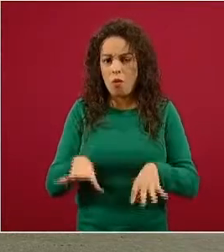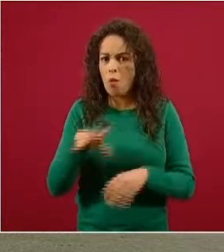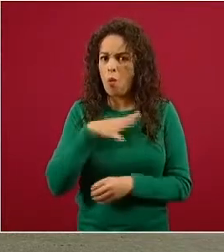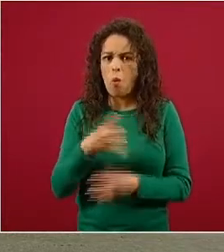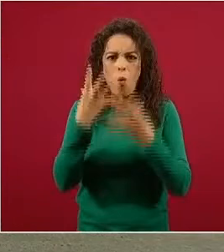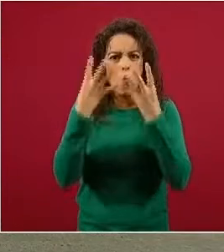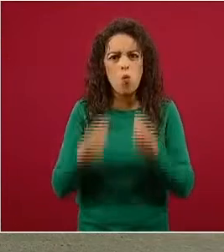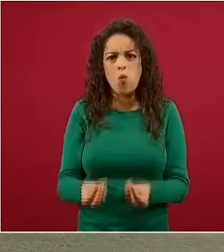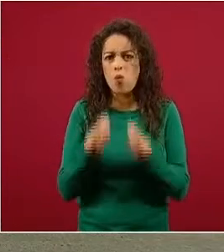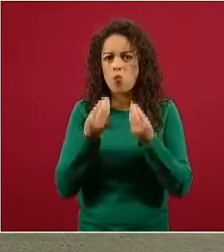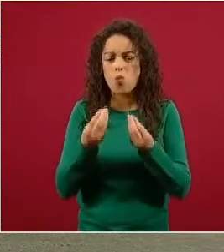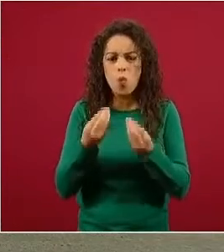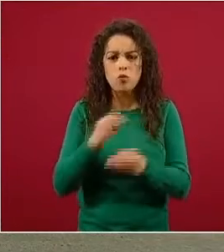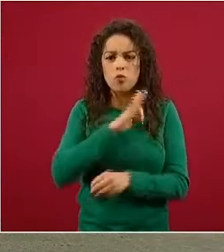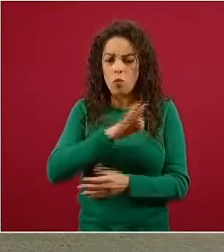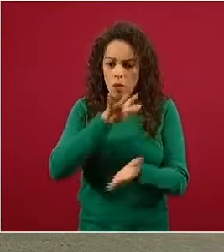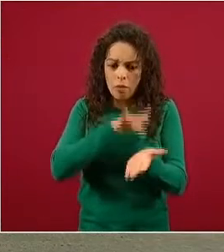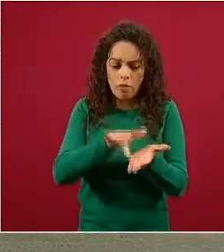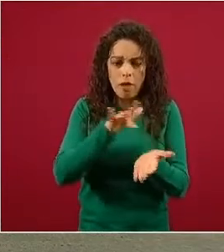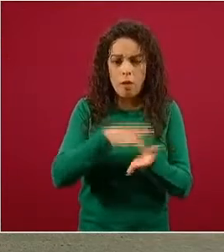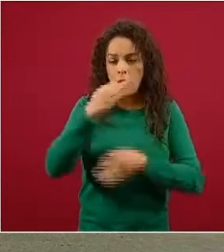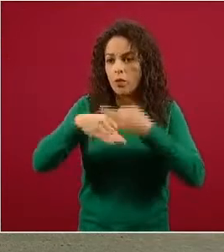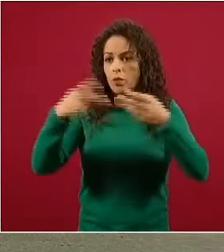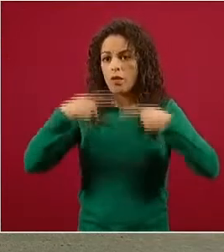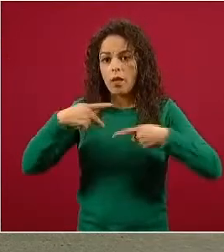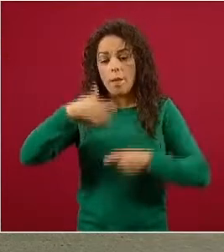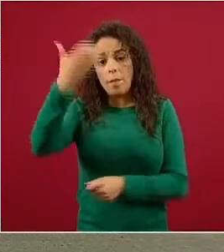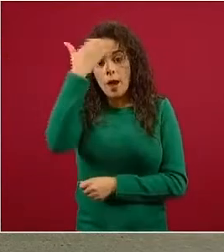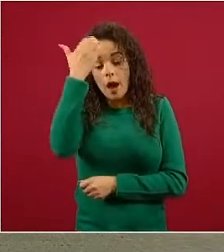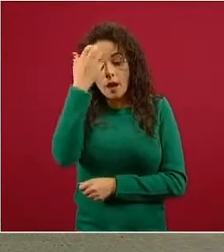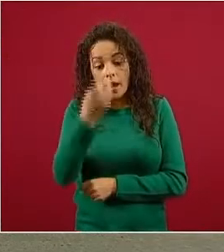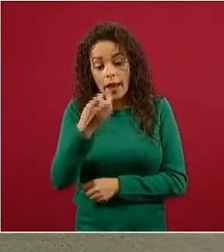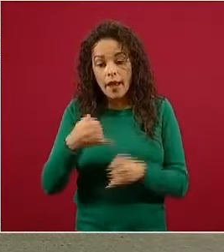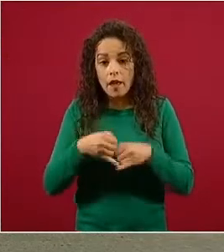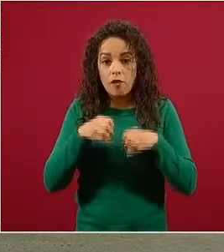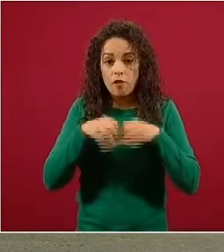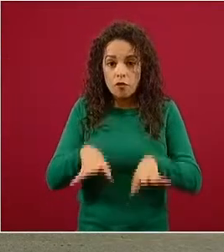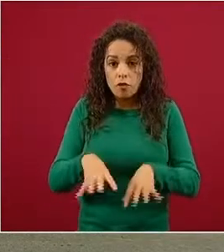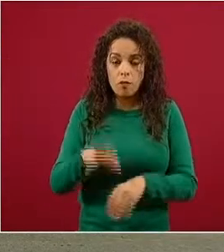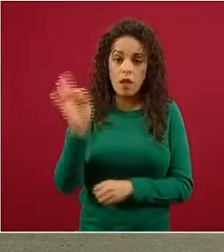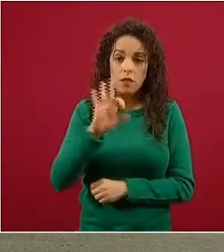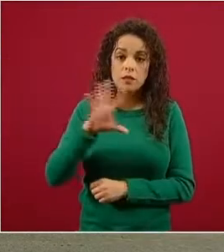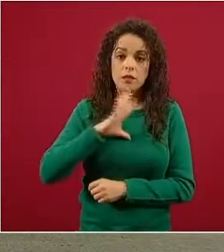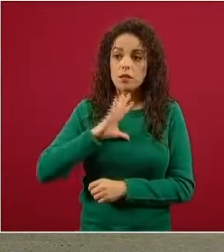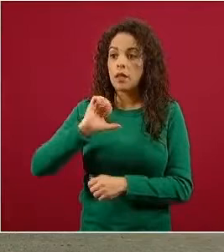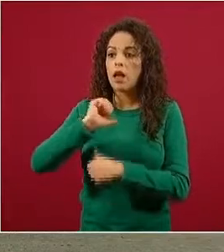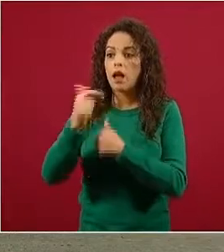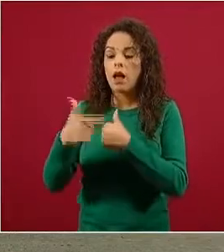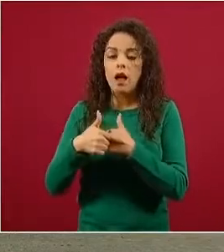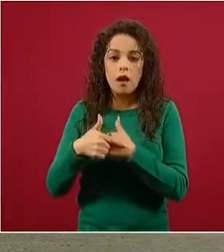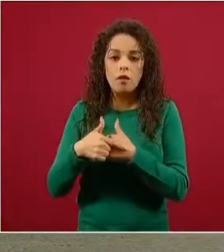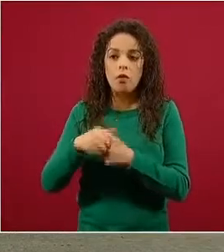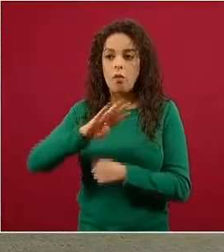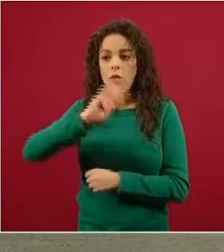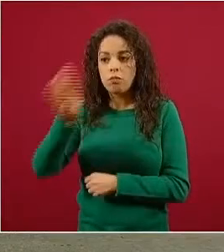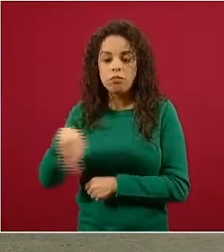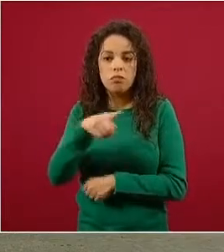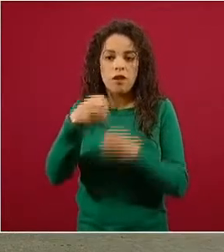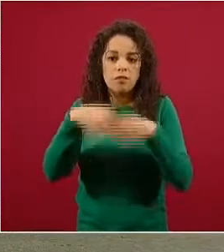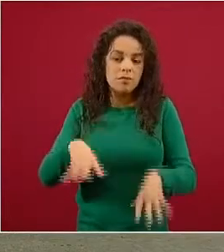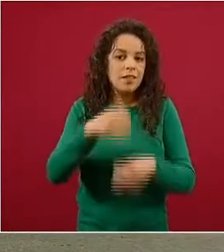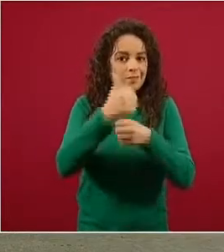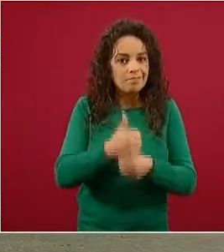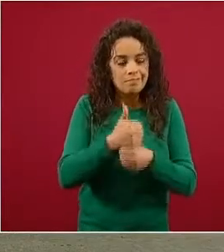porque también depende de la edad en la que uno está. Las pérdidas son diferentes. Los